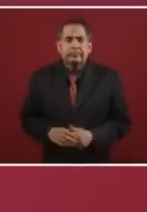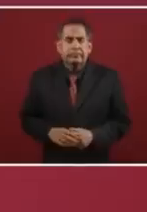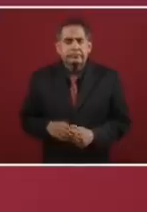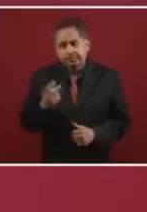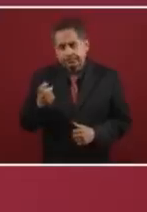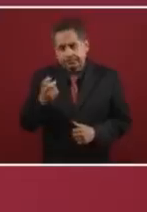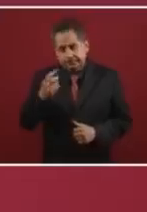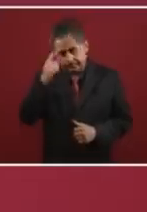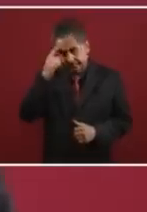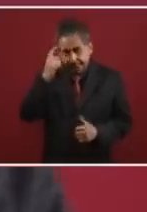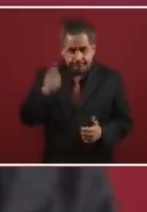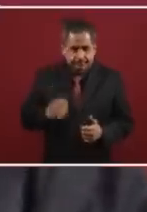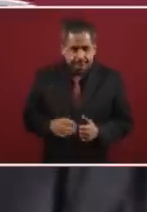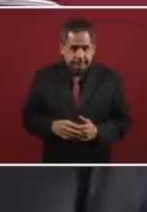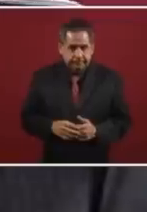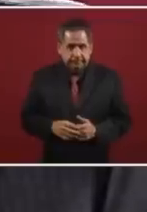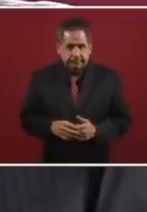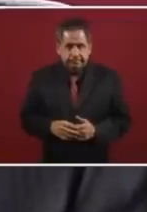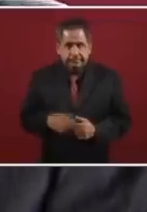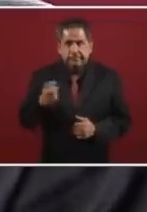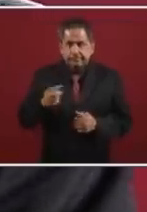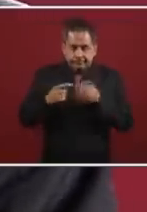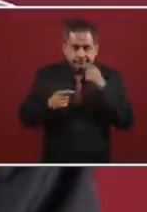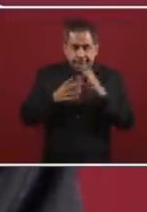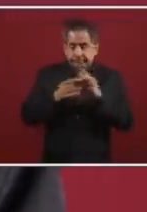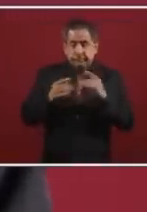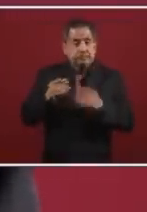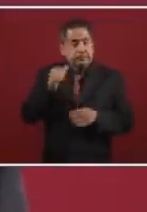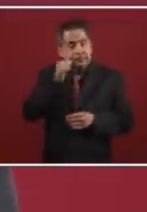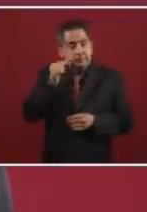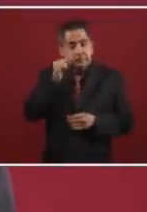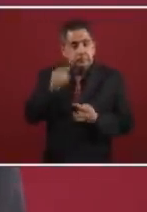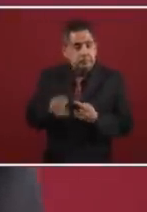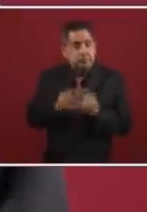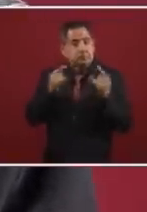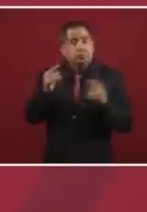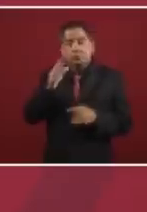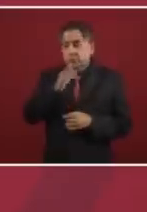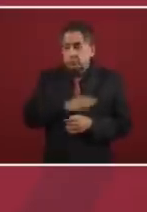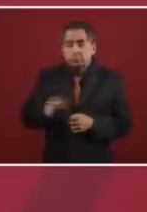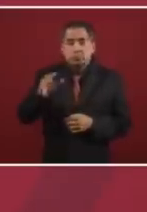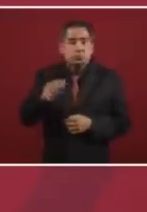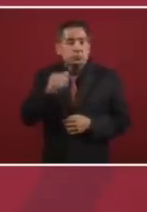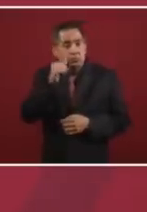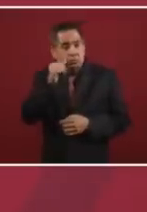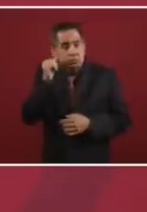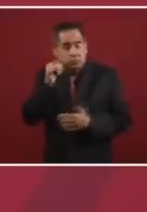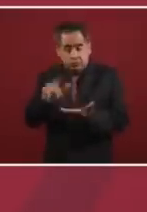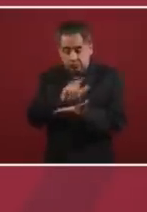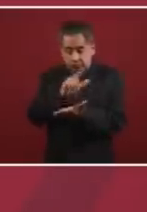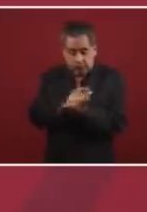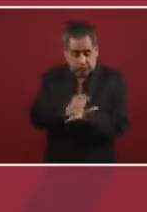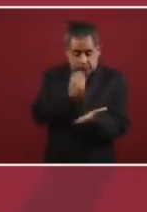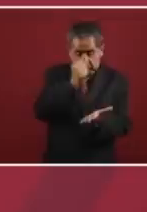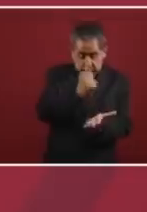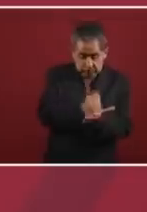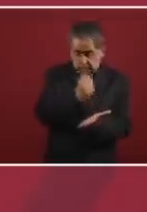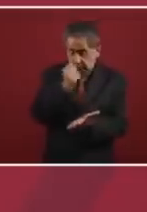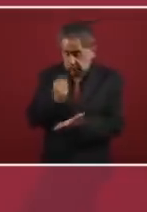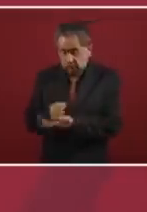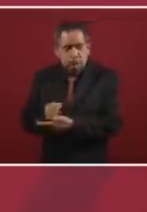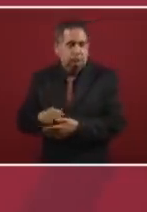entonces por eso es todo un acontecimiento el que se haya aprobado esta